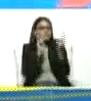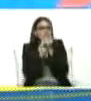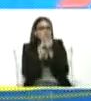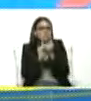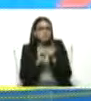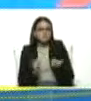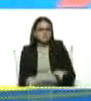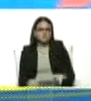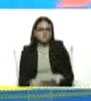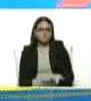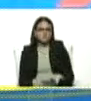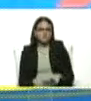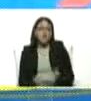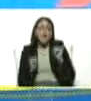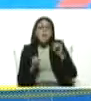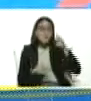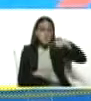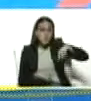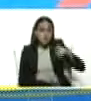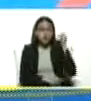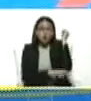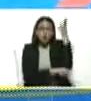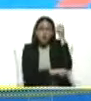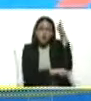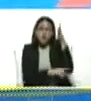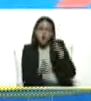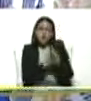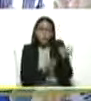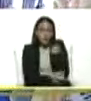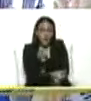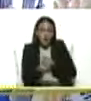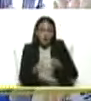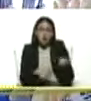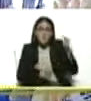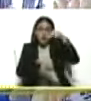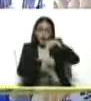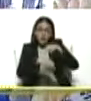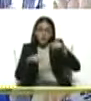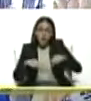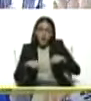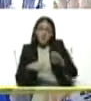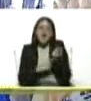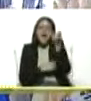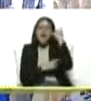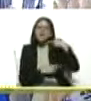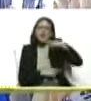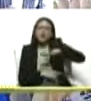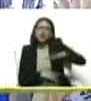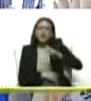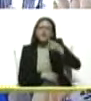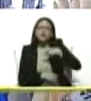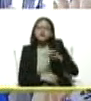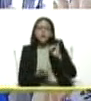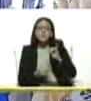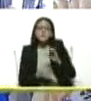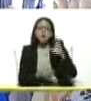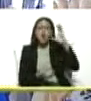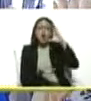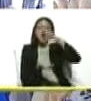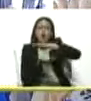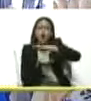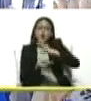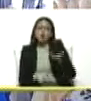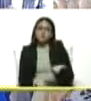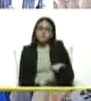Y este Consejo Nacional de Economía, ayer estuvimos en Coro, impresionante, a